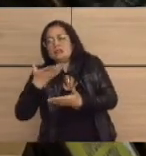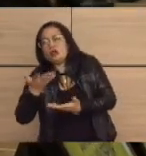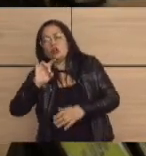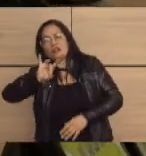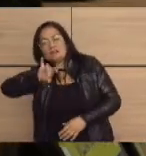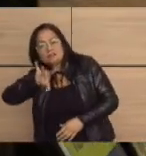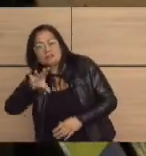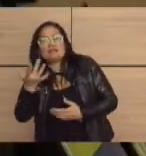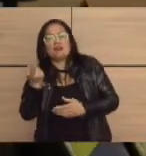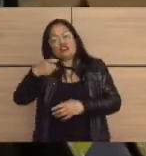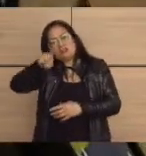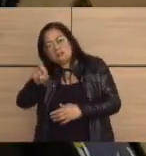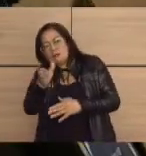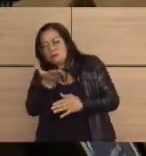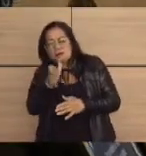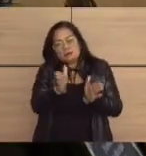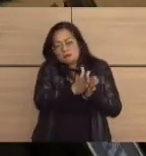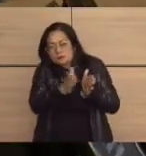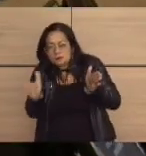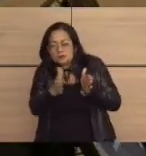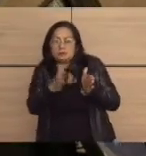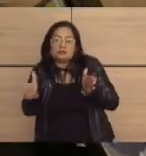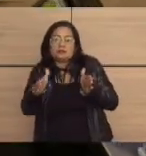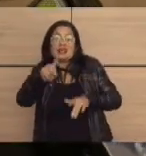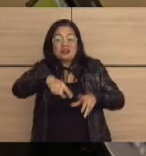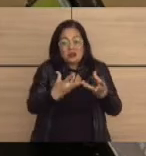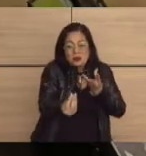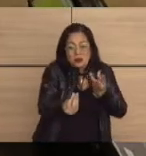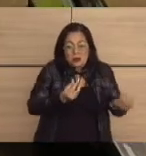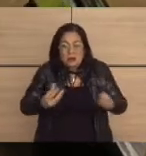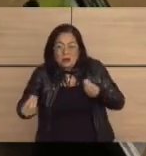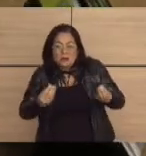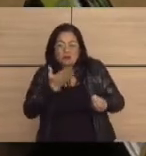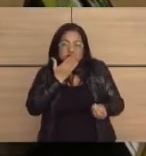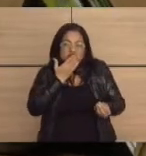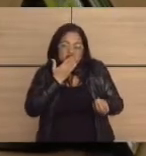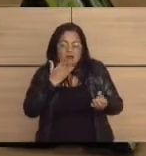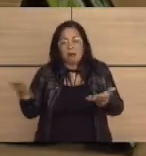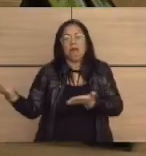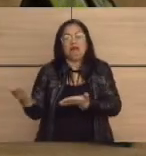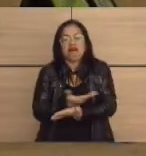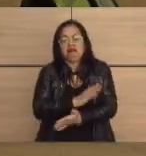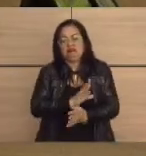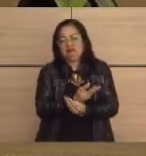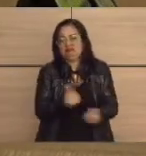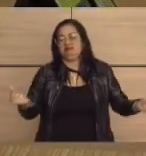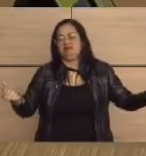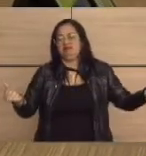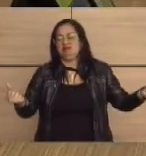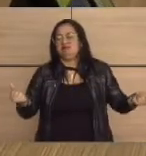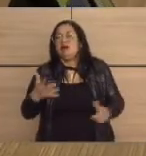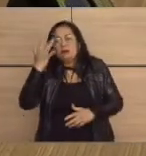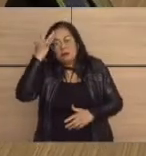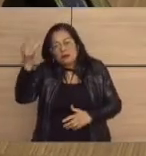XVI. Muchas de ellas fueron exterminadas en una guerra implacable, porque uno de los componentes